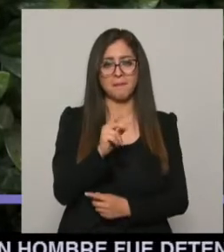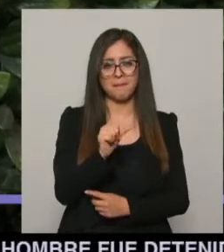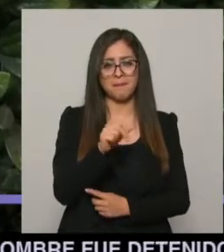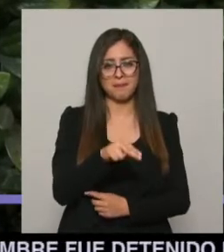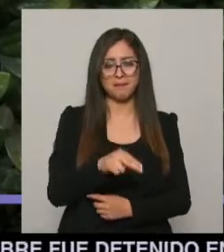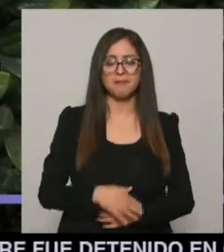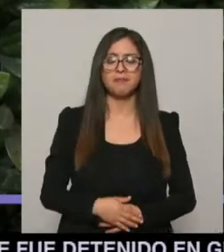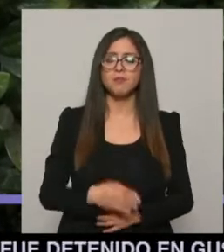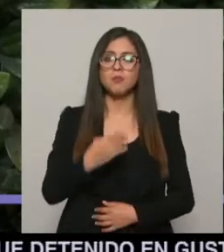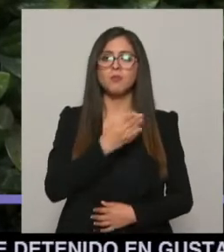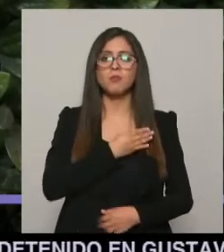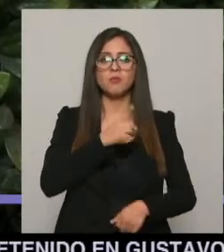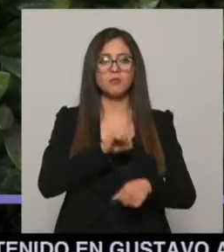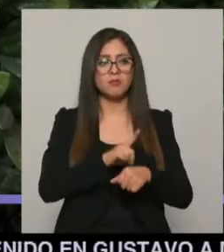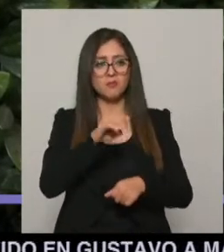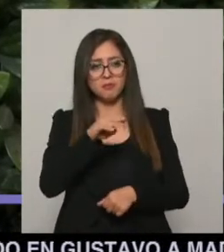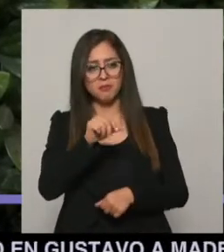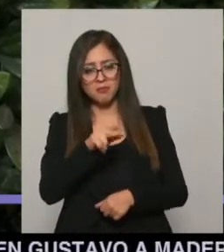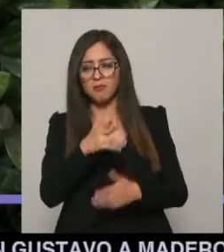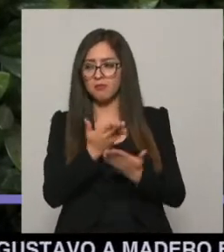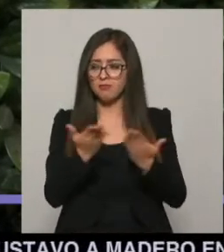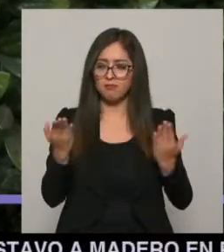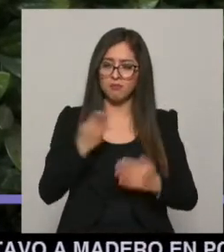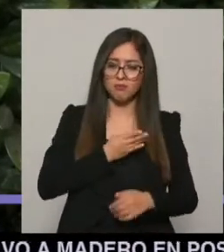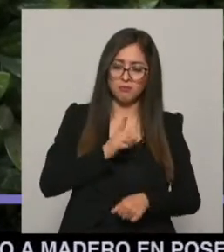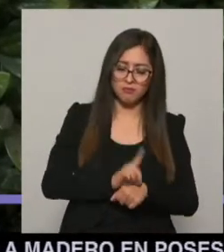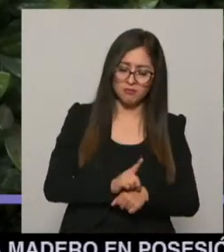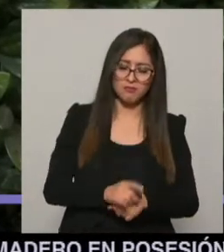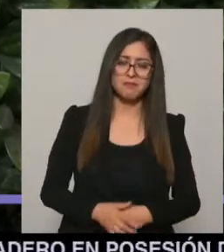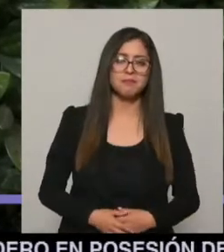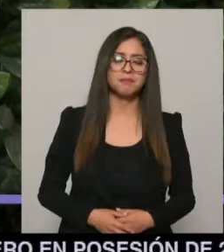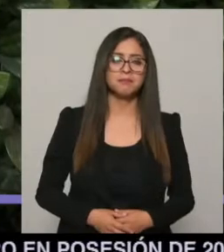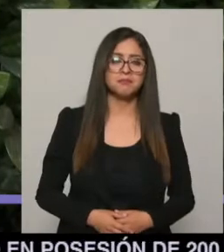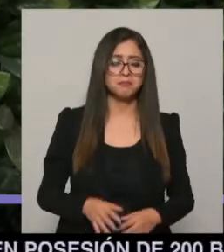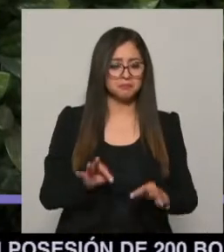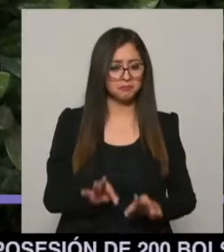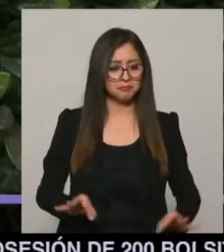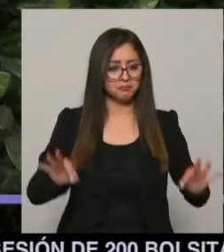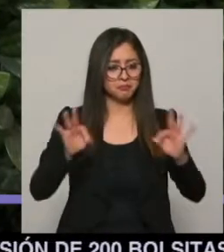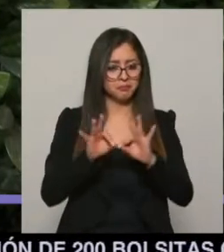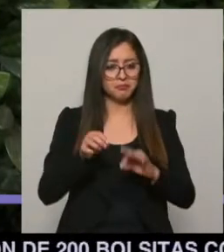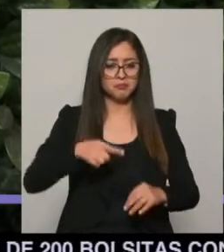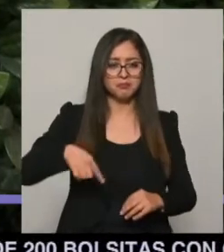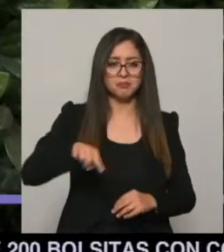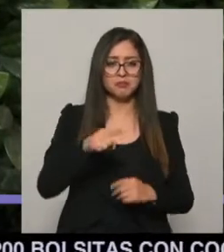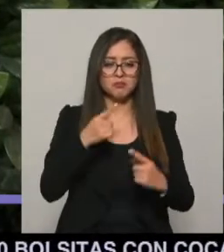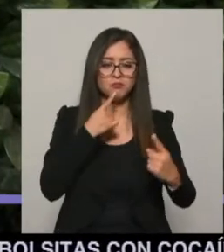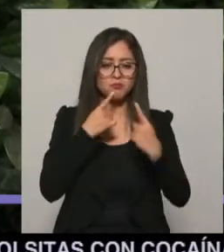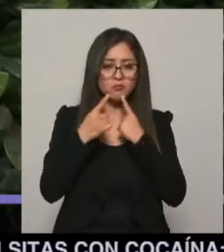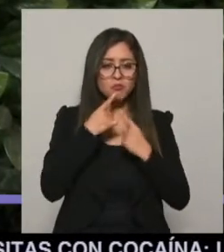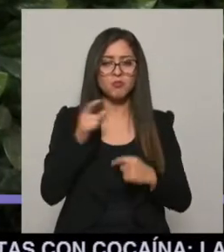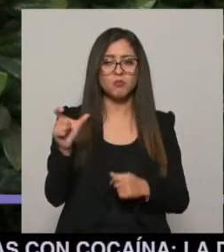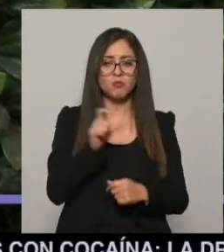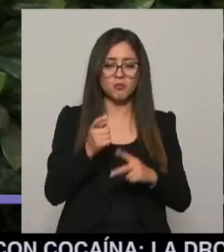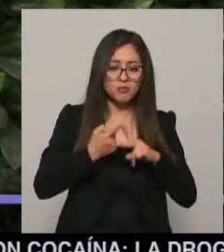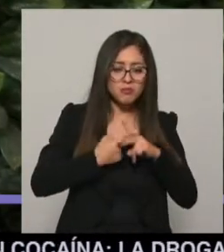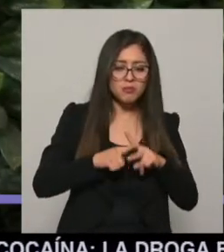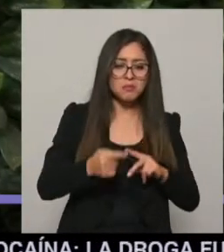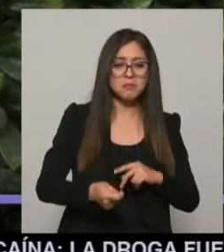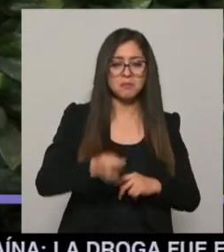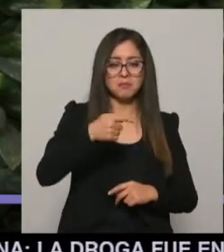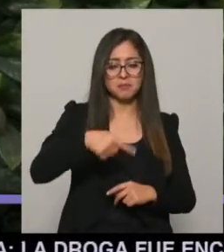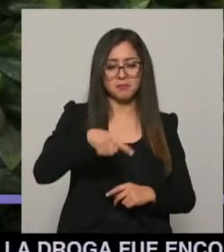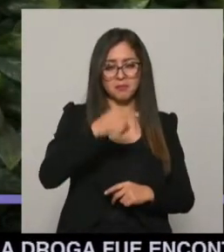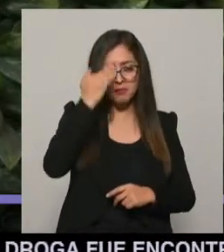Luis, Guillermo, buenos días. Pues es importante esta mesa, precisamente de cara al inicio de un periodo ordinario en el Congreso de la